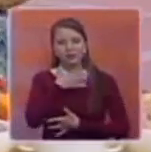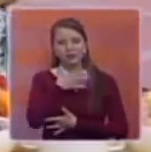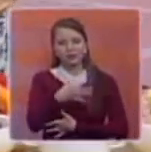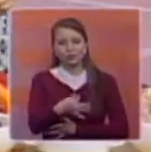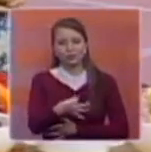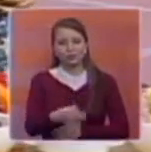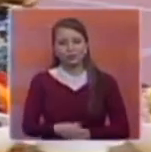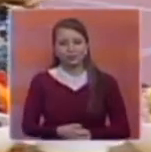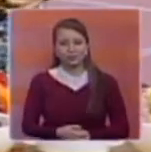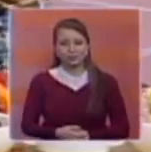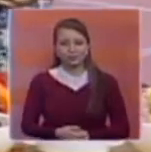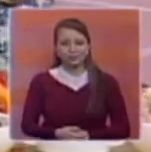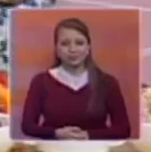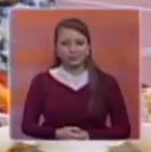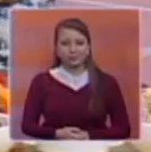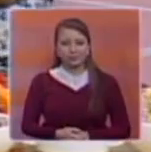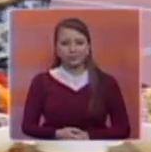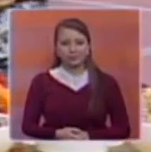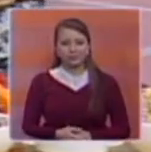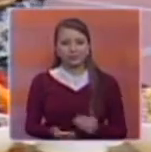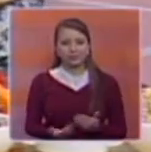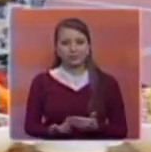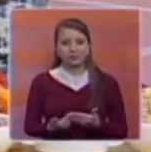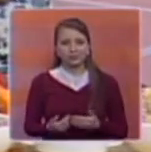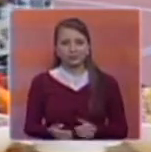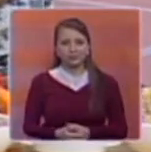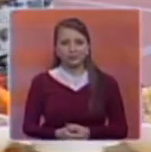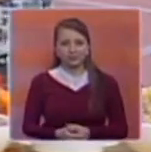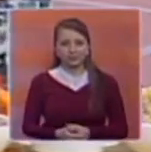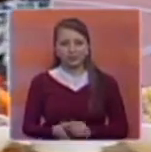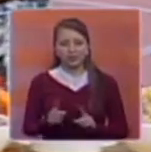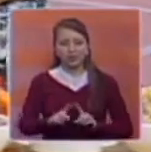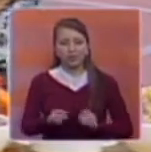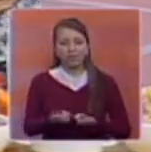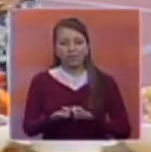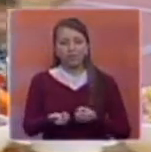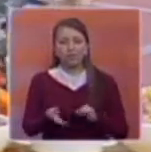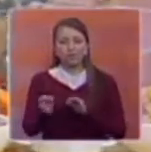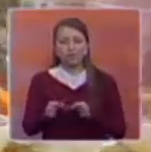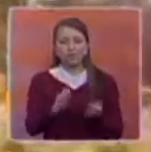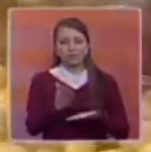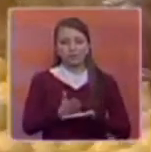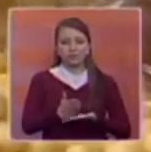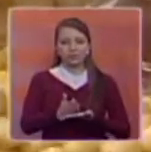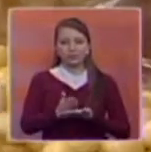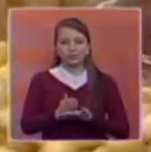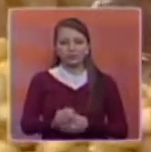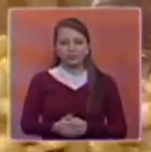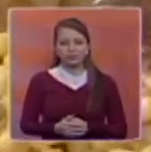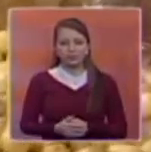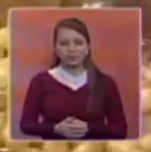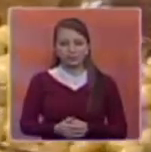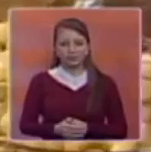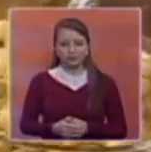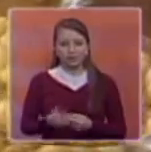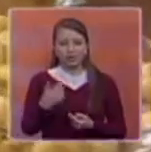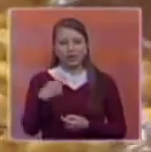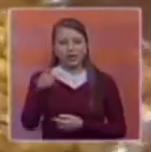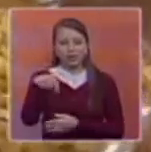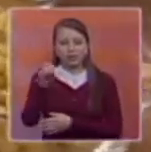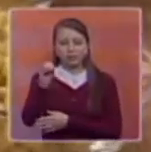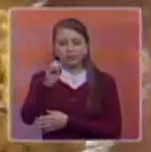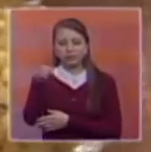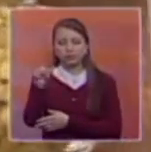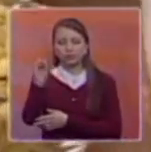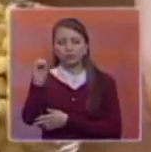¿no? Es un plato que tiene muchas modificaciones y que tiene muchas maneras de prepararse. Hay tantos, se llama pozole, que es un tipo de